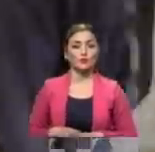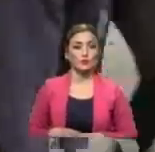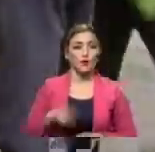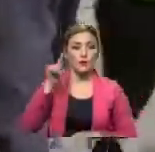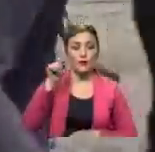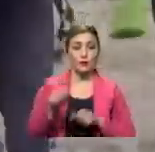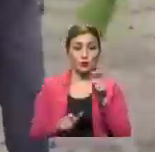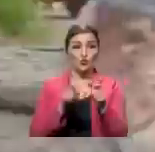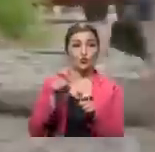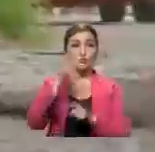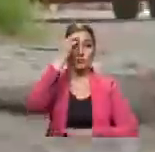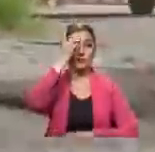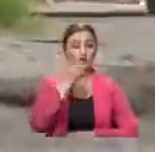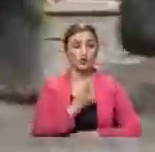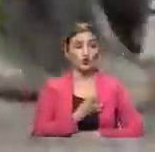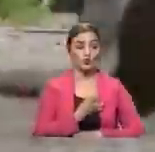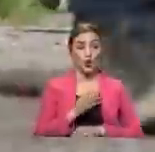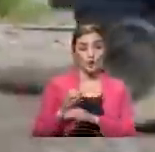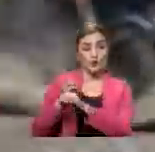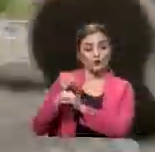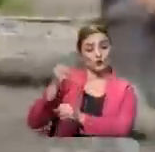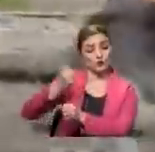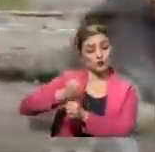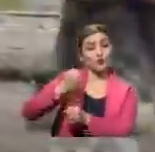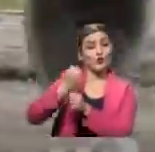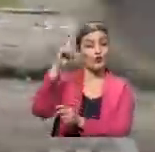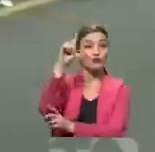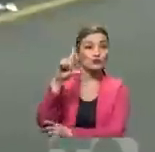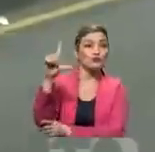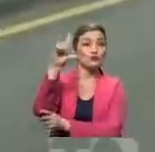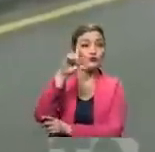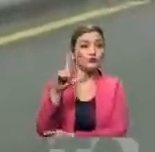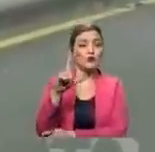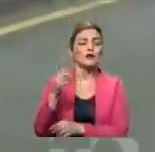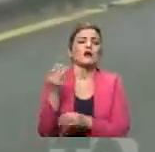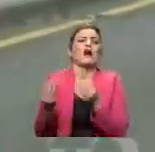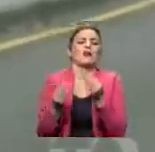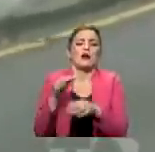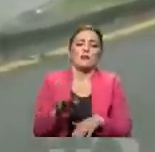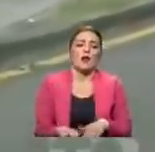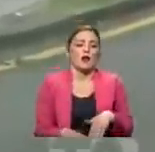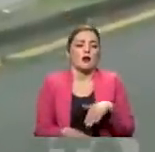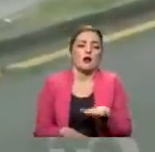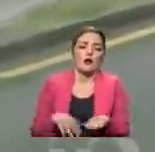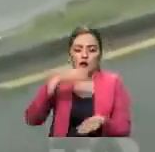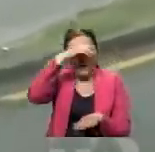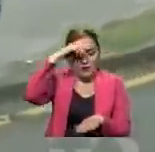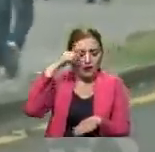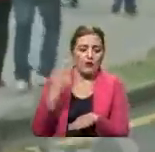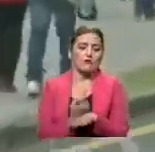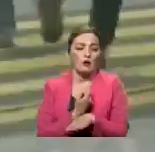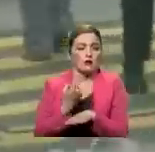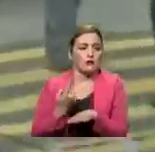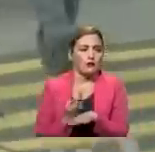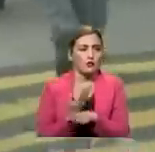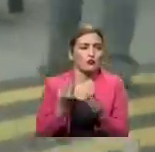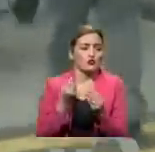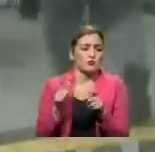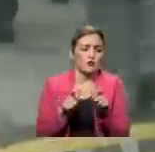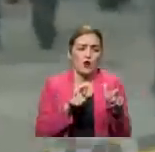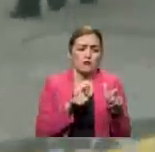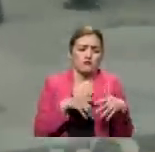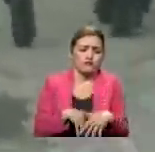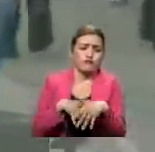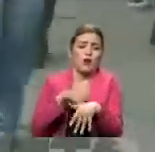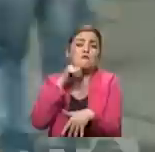Miles de personas que decidieron cumplir con sus obligaciones este lunes tuvieron que caminar por horas formando ríos de gente en las calles producto